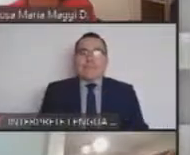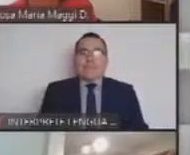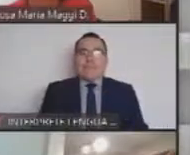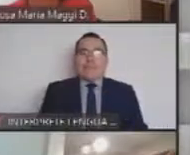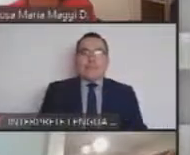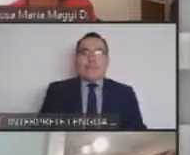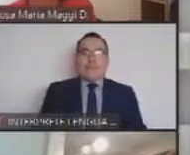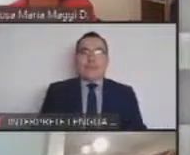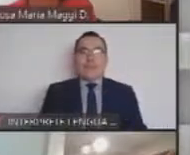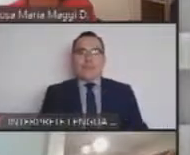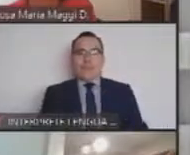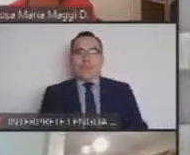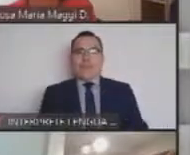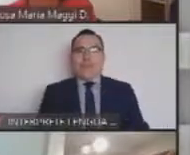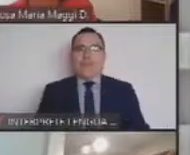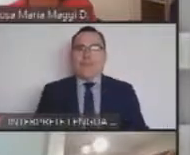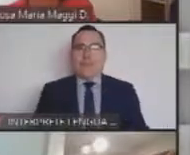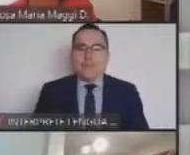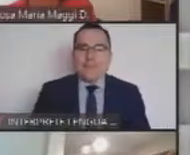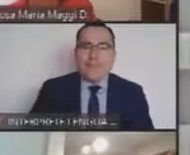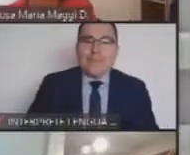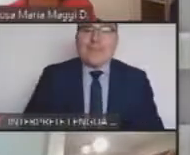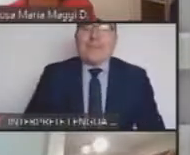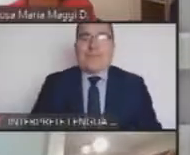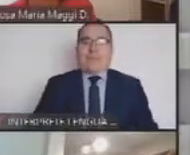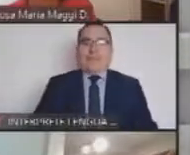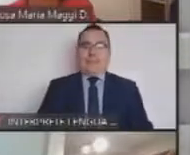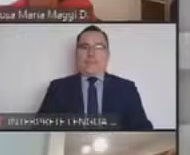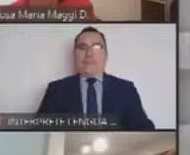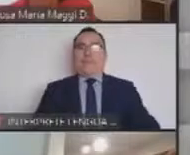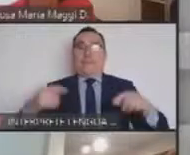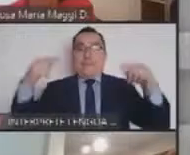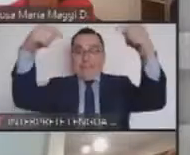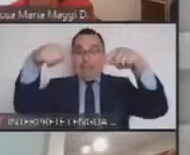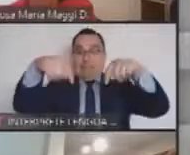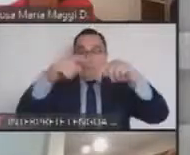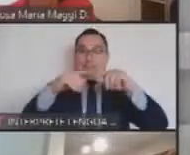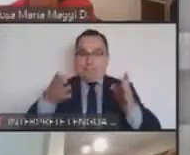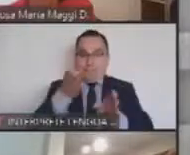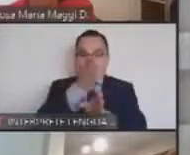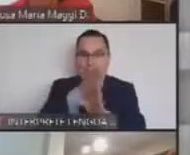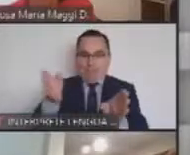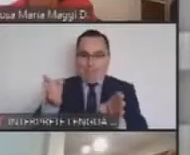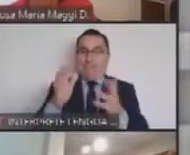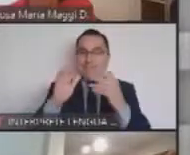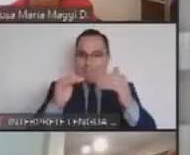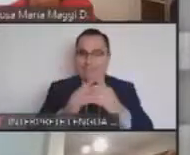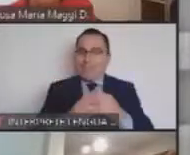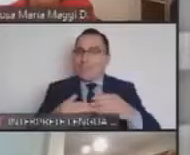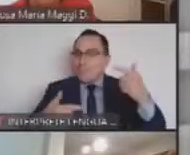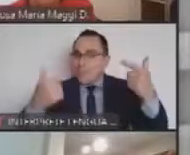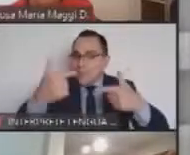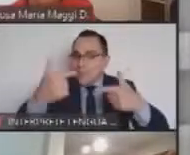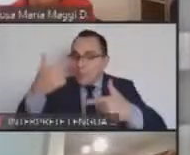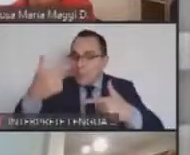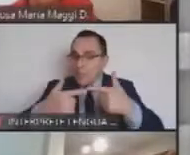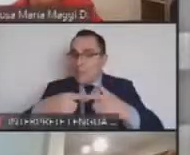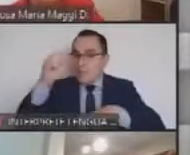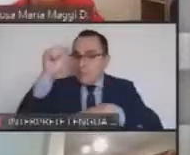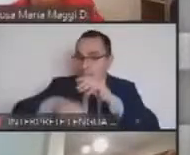En este contexto, es importante recordar que la política fue aprobada por el Pleno en el